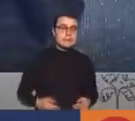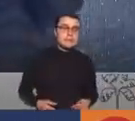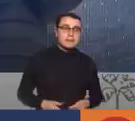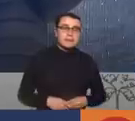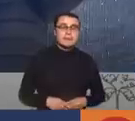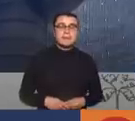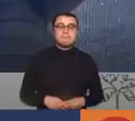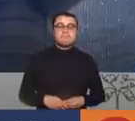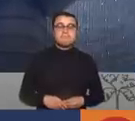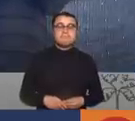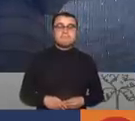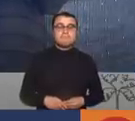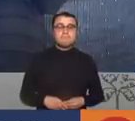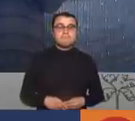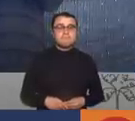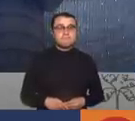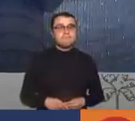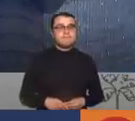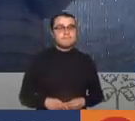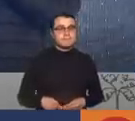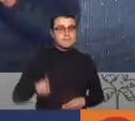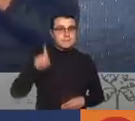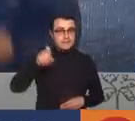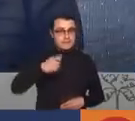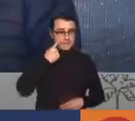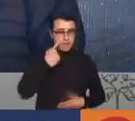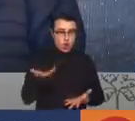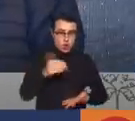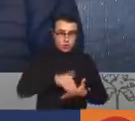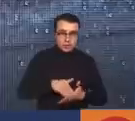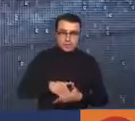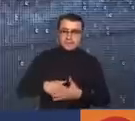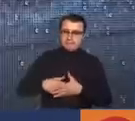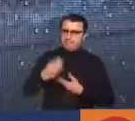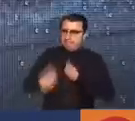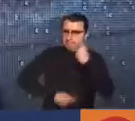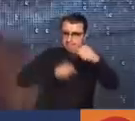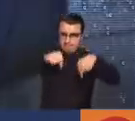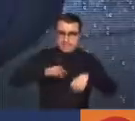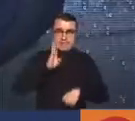Vamos entonces a recapitular. Facultad de Medicina en Bosa.